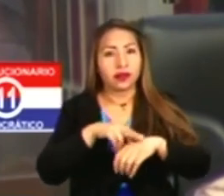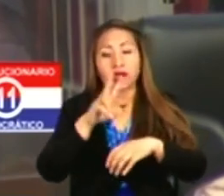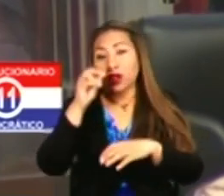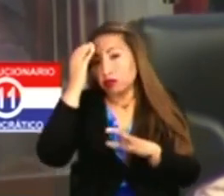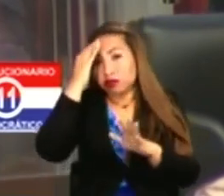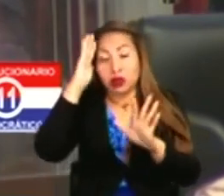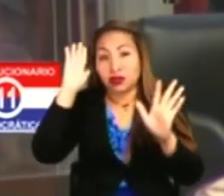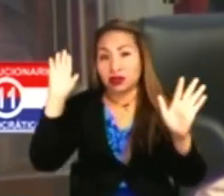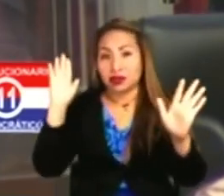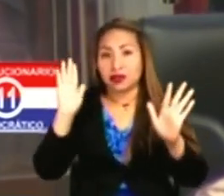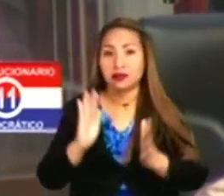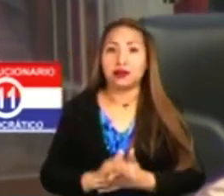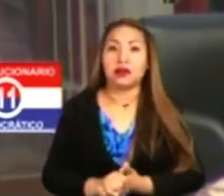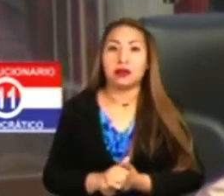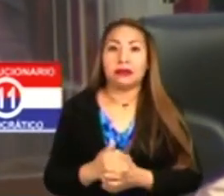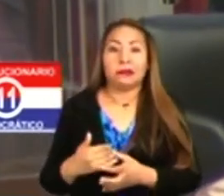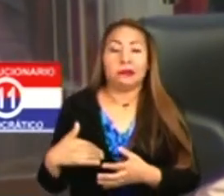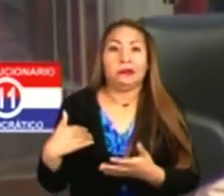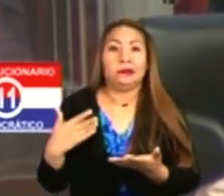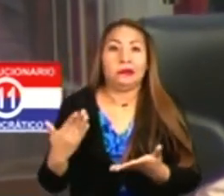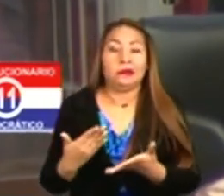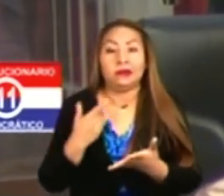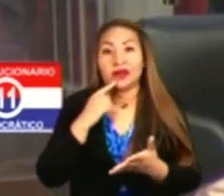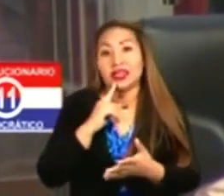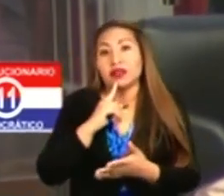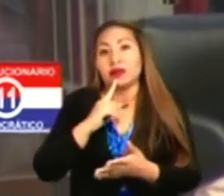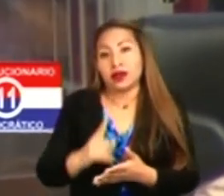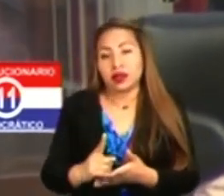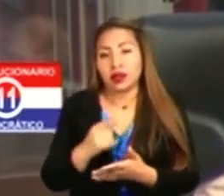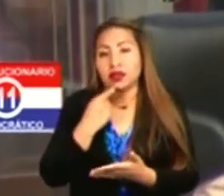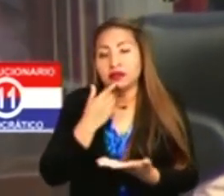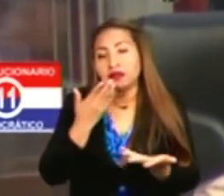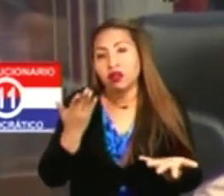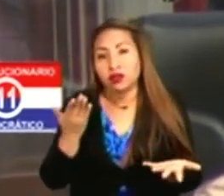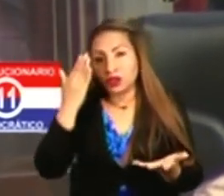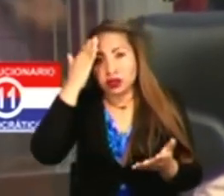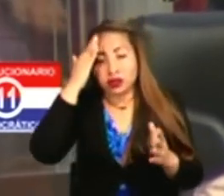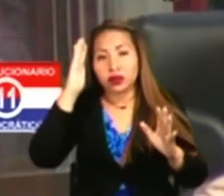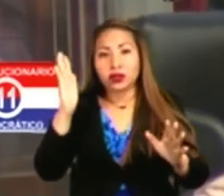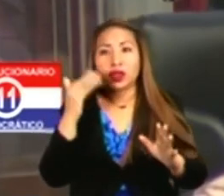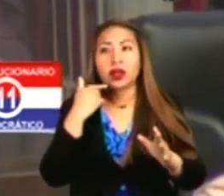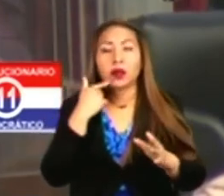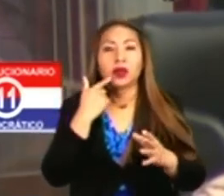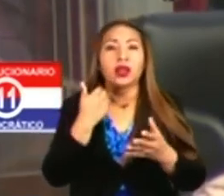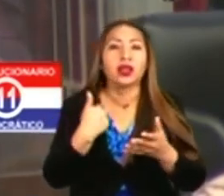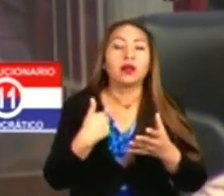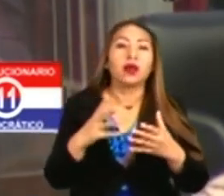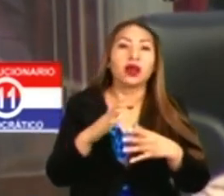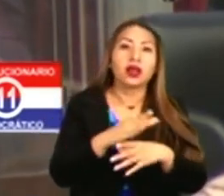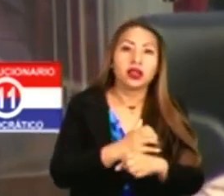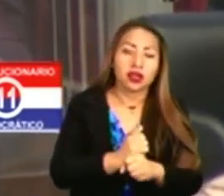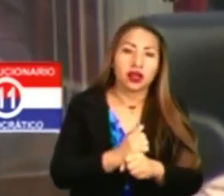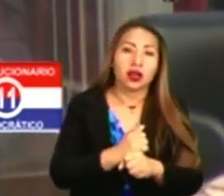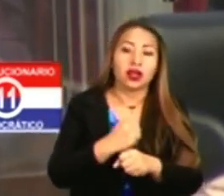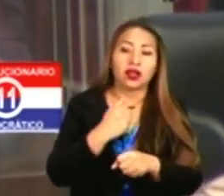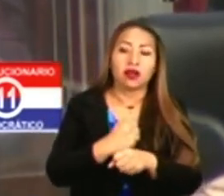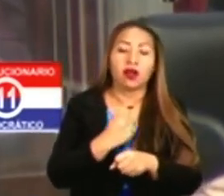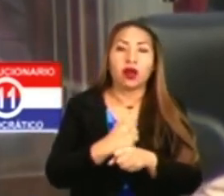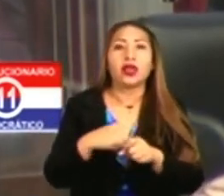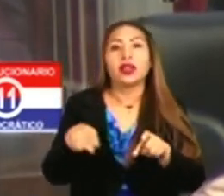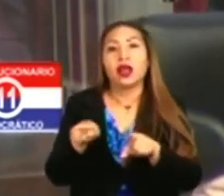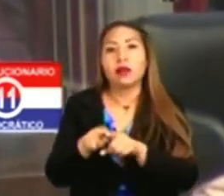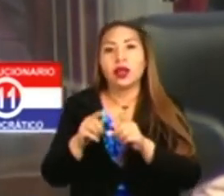información, pero aquí se tiene que renegociar este contrato. Los puertos tienen que ser de los panameños.